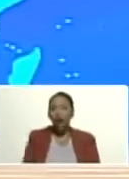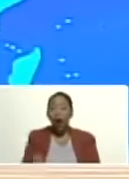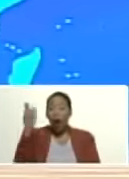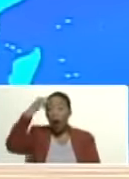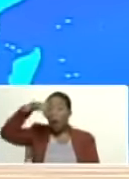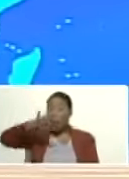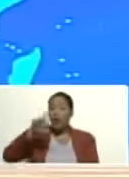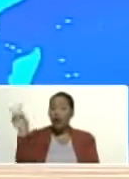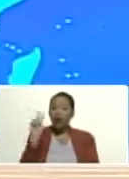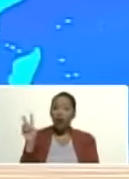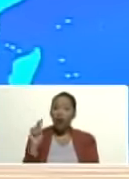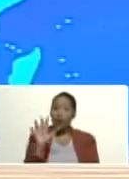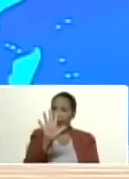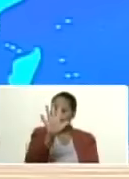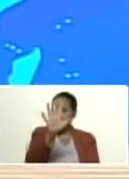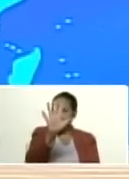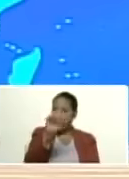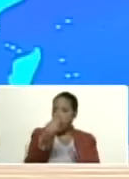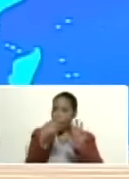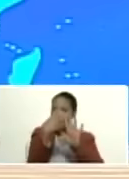de Venezuela, con 5 preguntas.